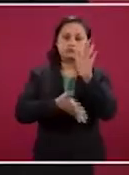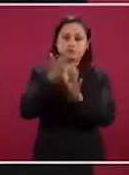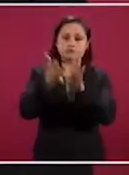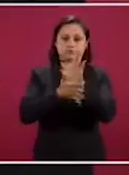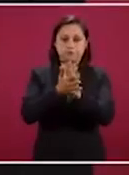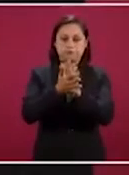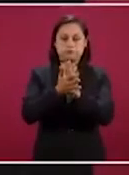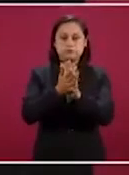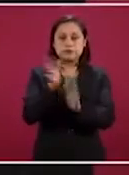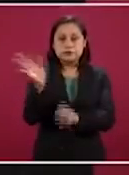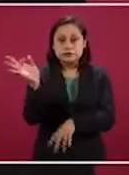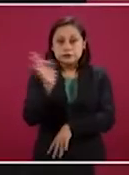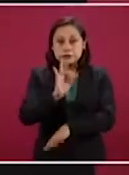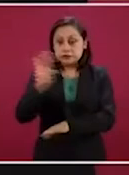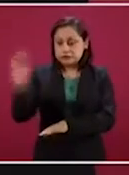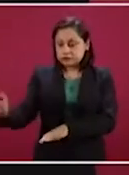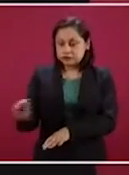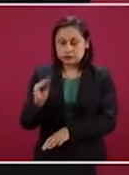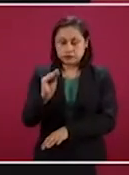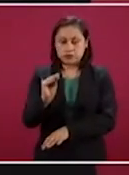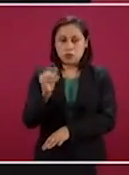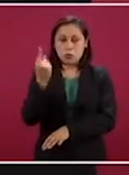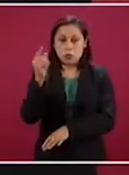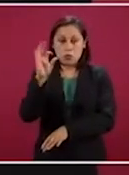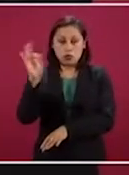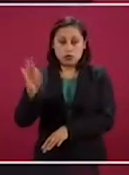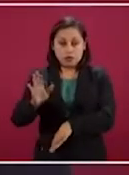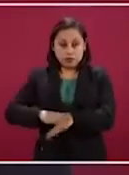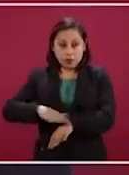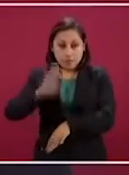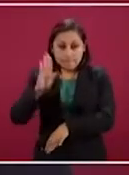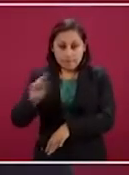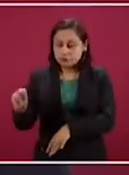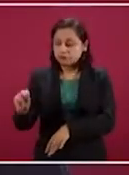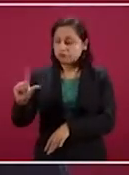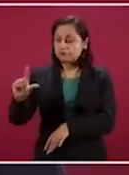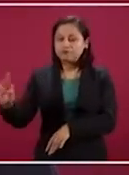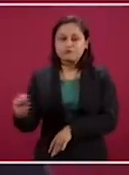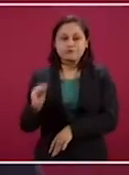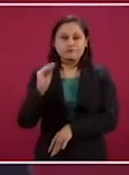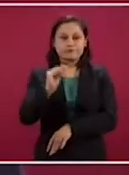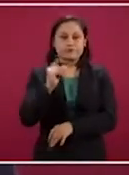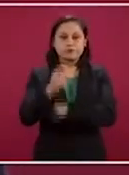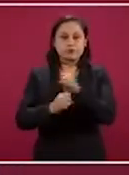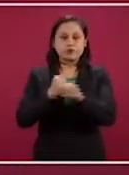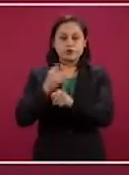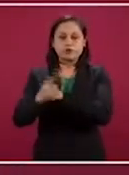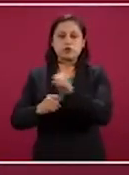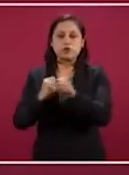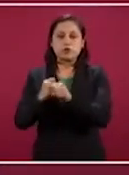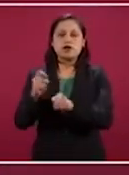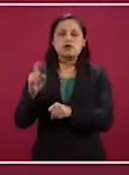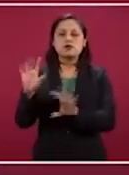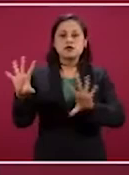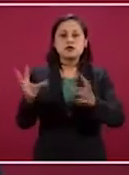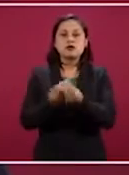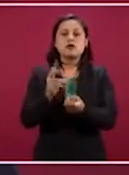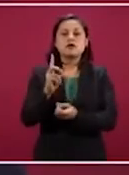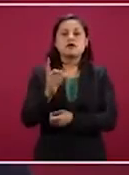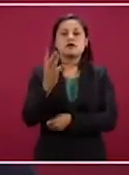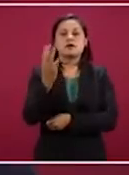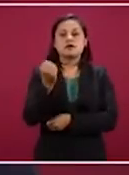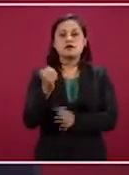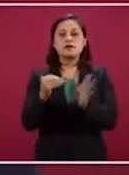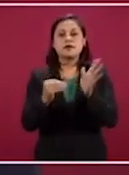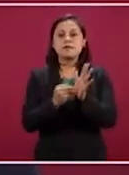nosotros aumentamos un 1% de ese dinero anualmente, vamos a tener 39 mil millones anualmente